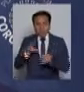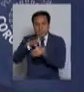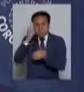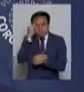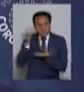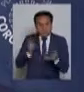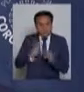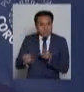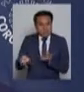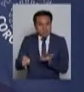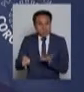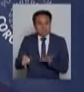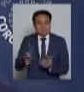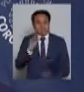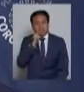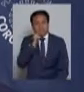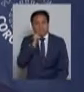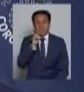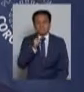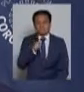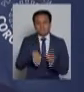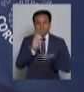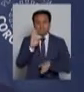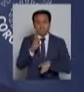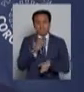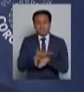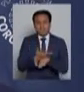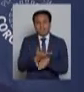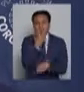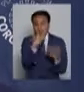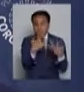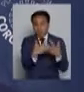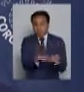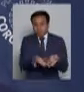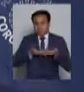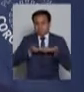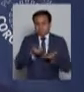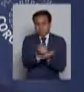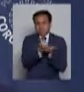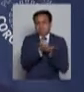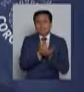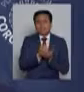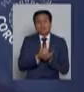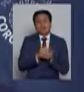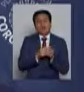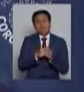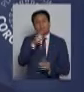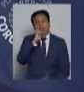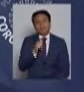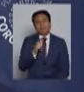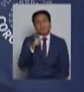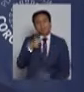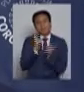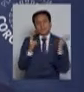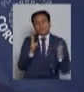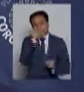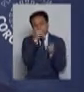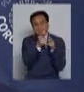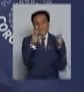estos equipamientos, y por lo tanto se tienden a concentrar en grandes hospitales privados o públicos. En segundo